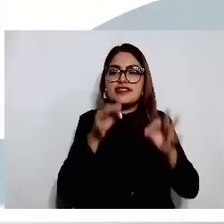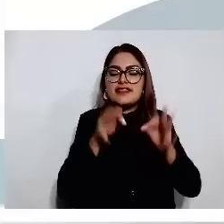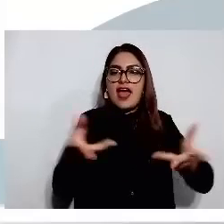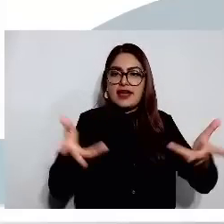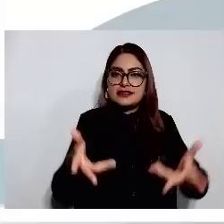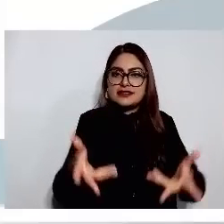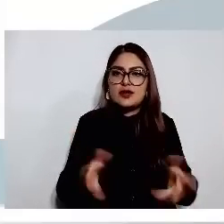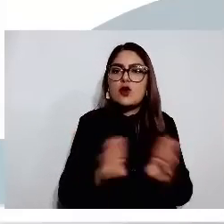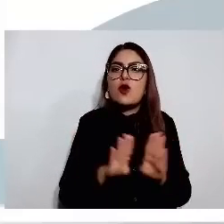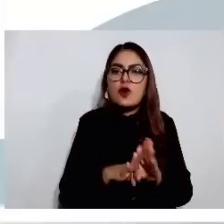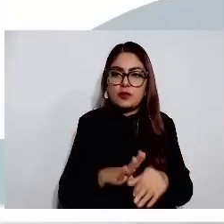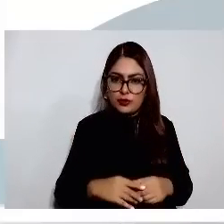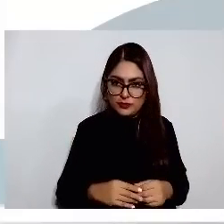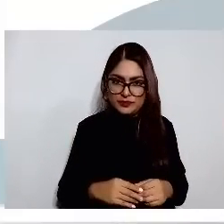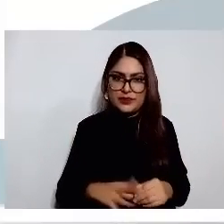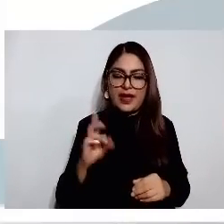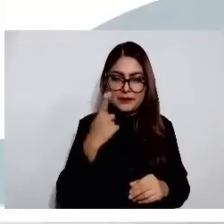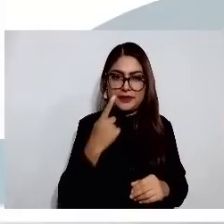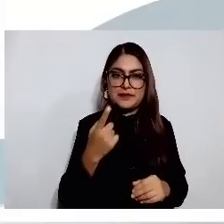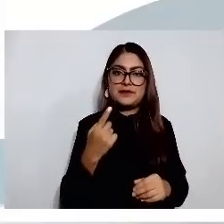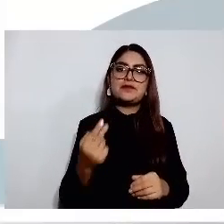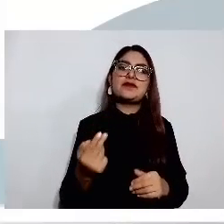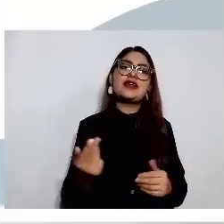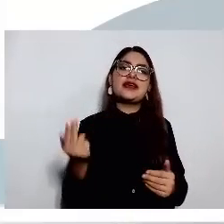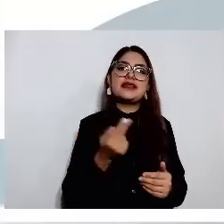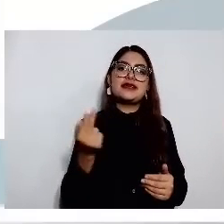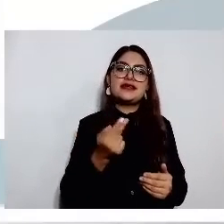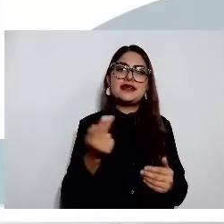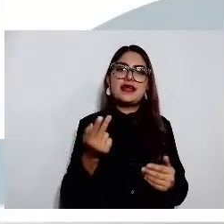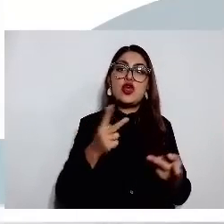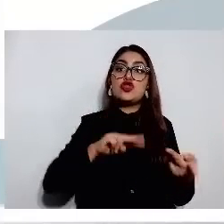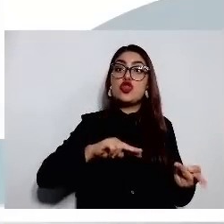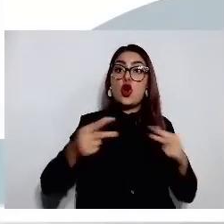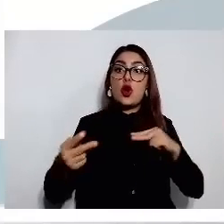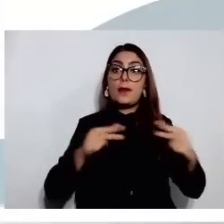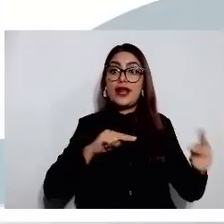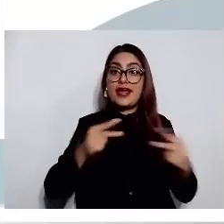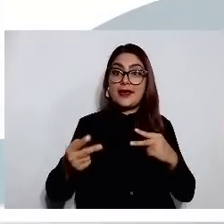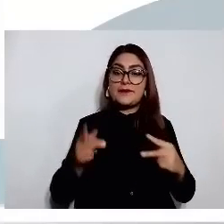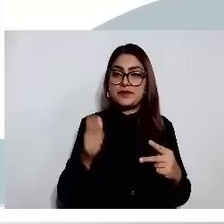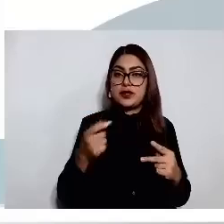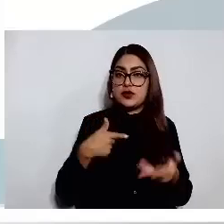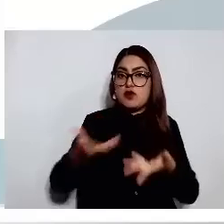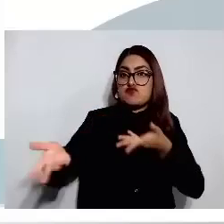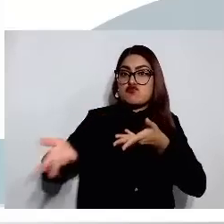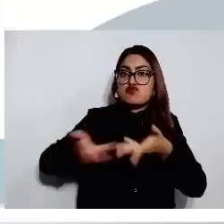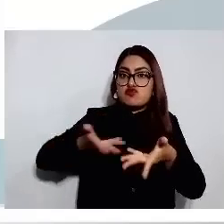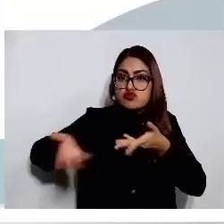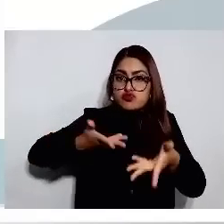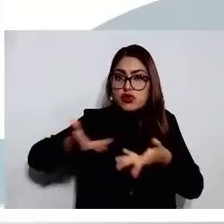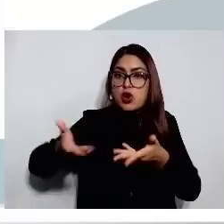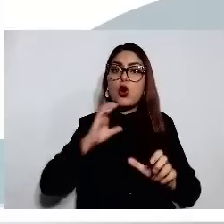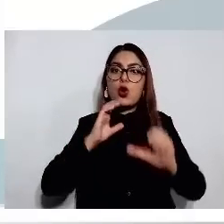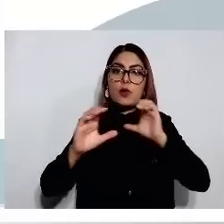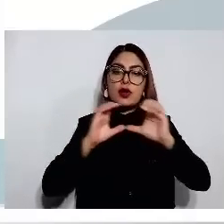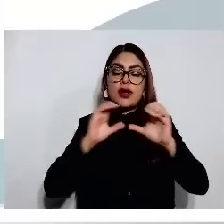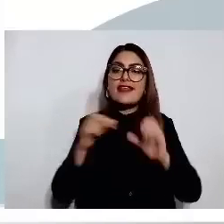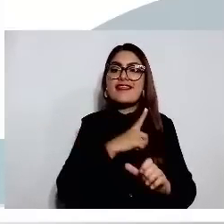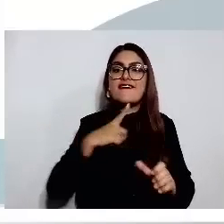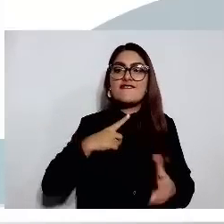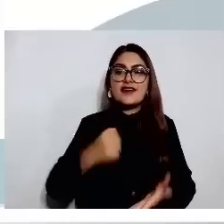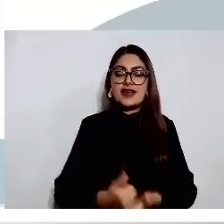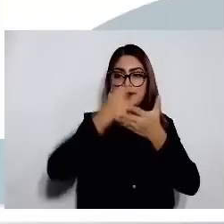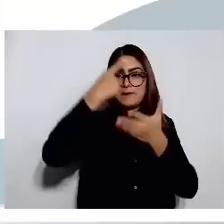camino, tiene que ser de doble vía o de doble vuelta y tiene que ayudar a mejorar parte de